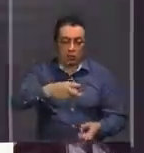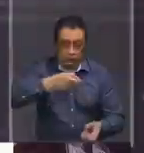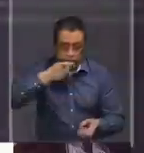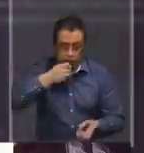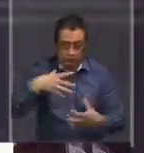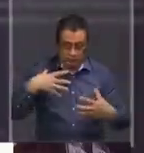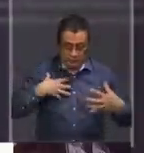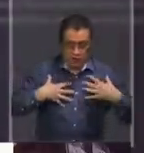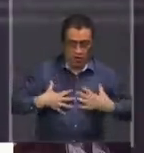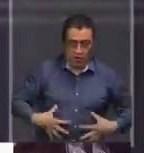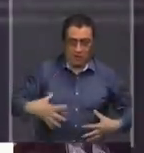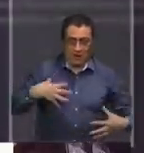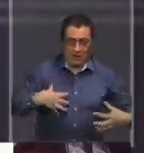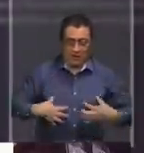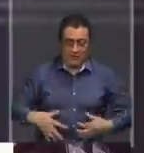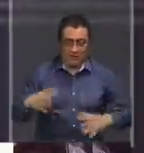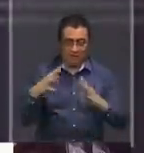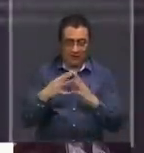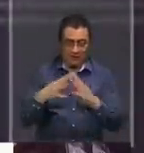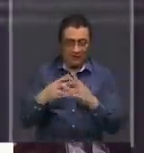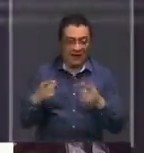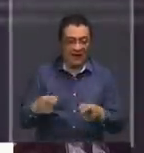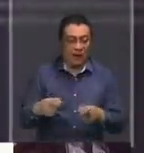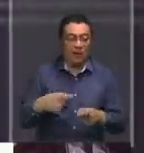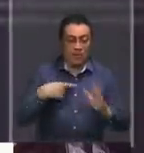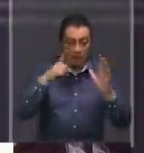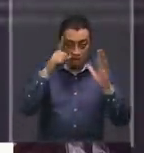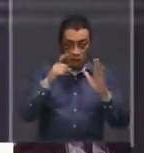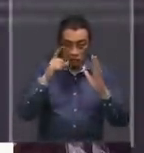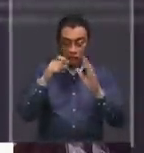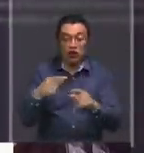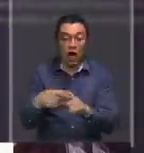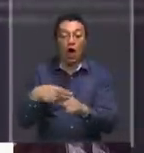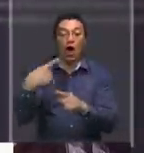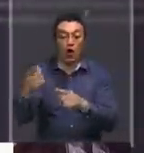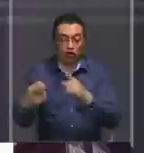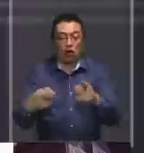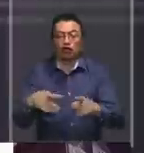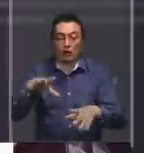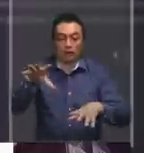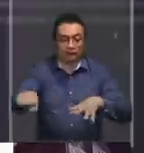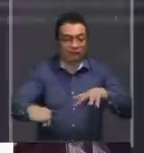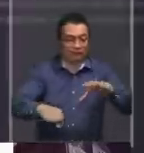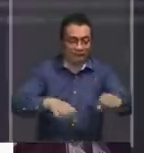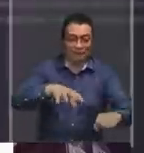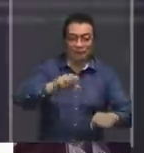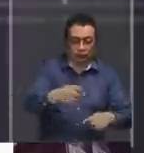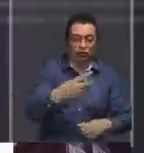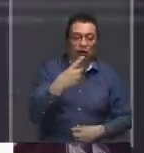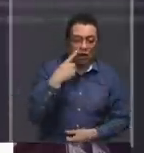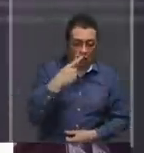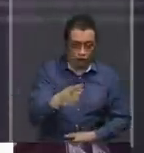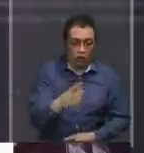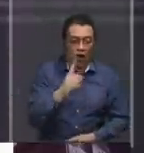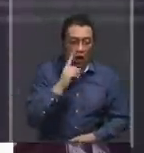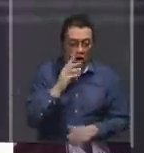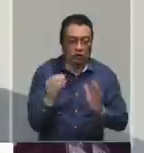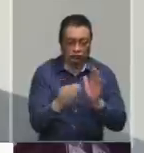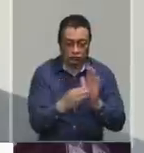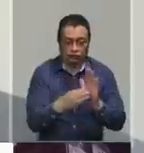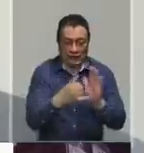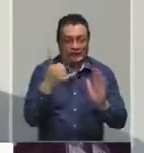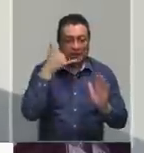ropa mimetizada. Fotografías de otros procesos de recuperación en los que se contiene en su teléfono